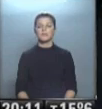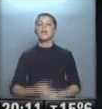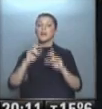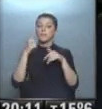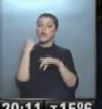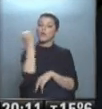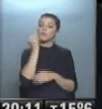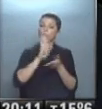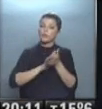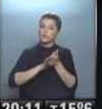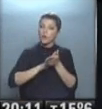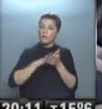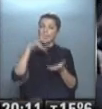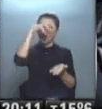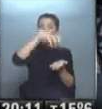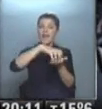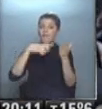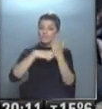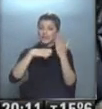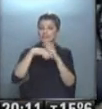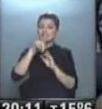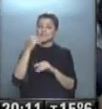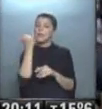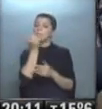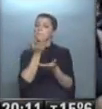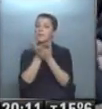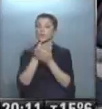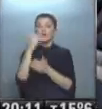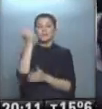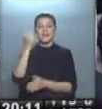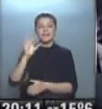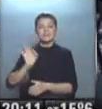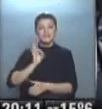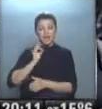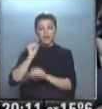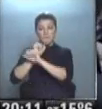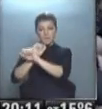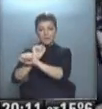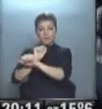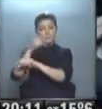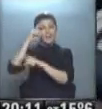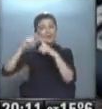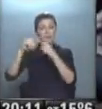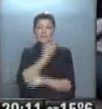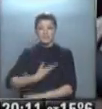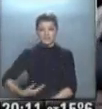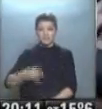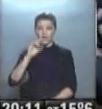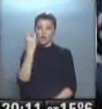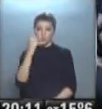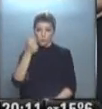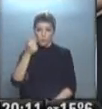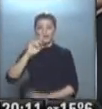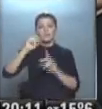Adelantamos también que la Fiscalía en el juicio oral por coimas en el Senado pidió la pena de 6 años de prisión para el expresidente Fernando de la Rúa y su jefe de la